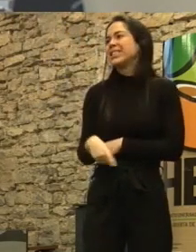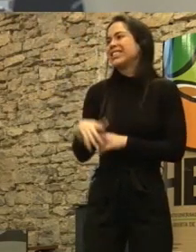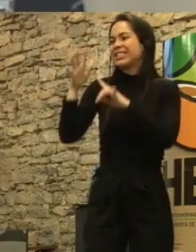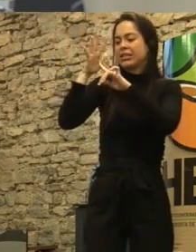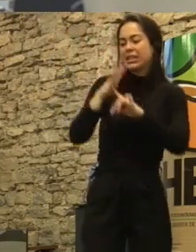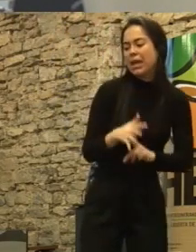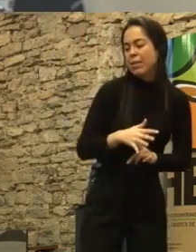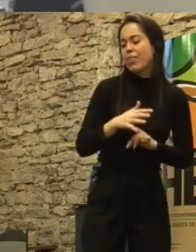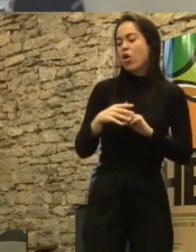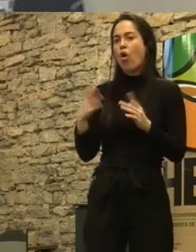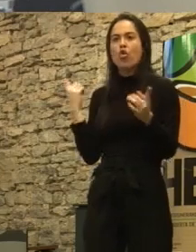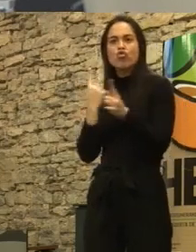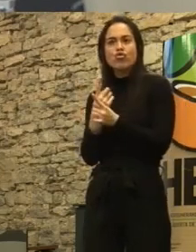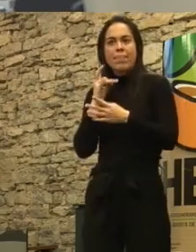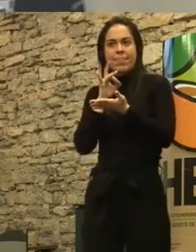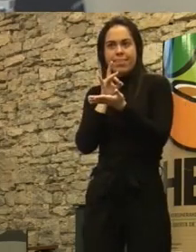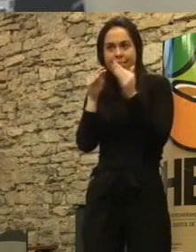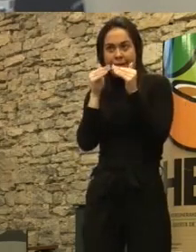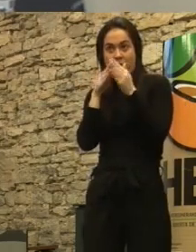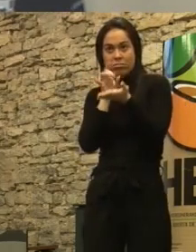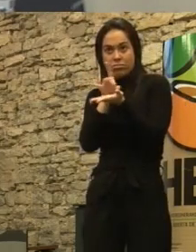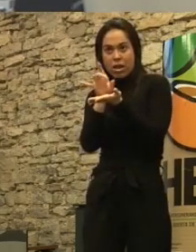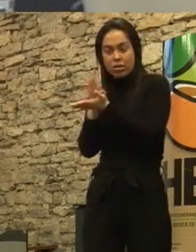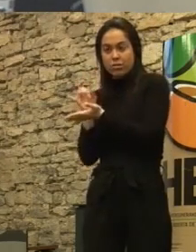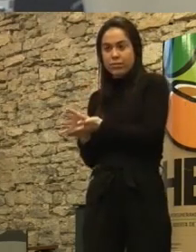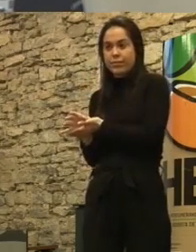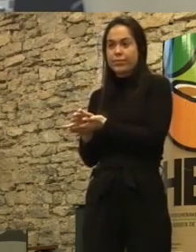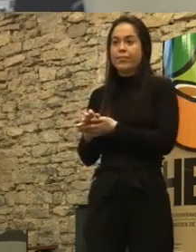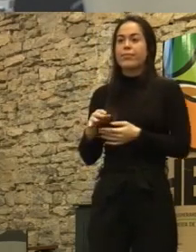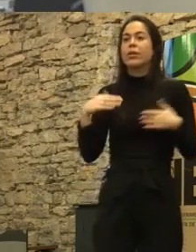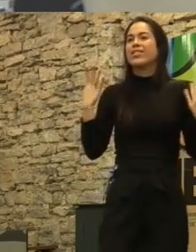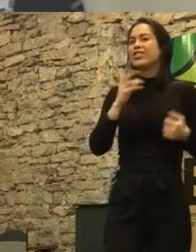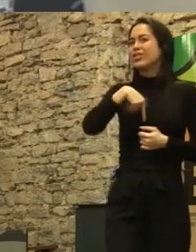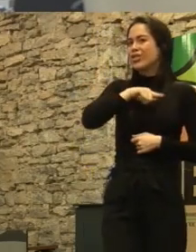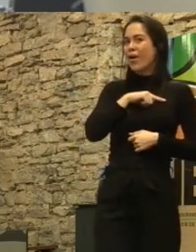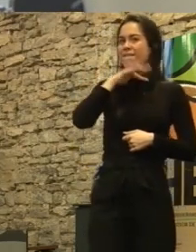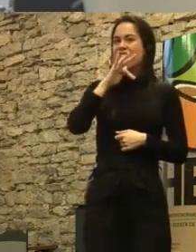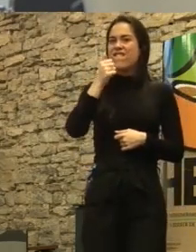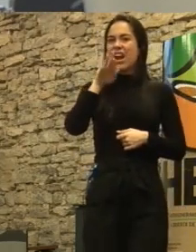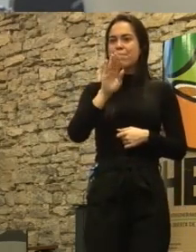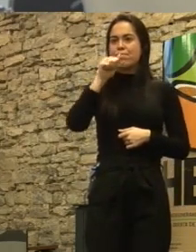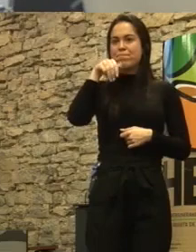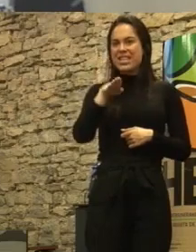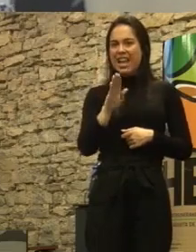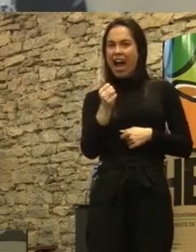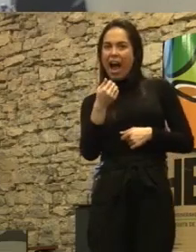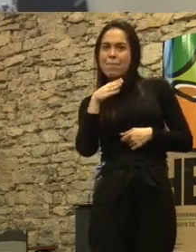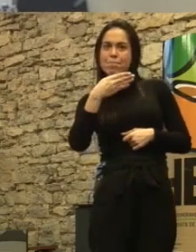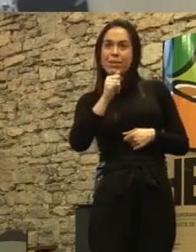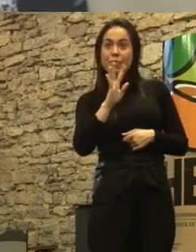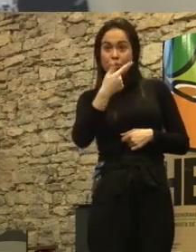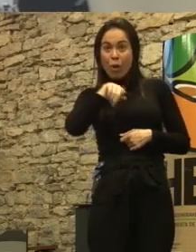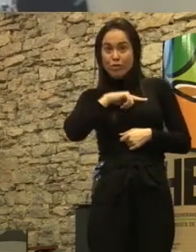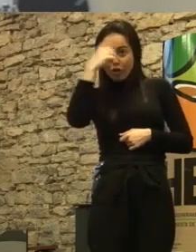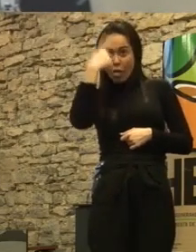los desahucios, muchísimas cosas. Un Airbnb hemos creado en Madrid, todo el mundo conoce el Airbnb y sabemos que